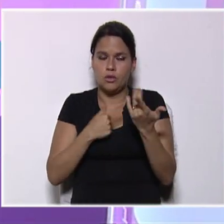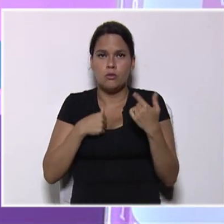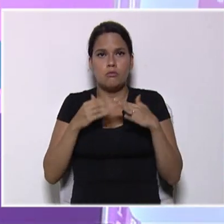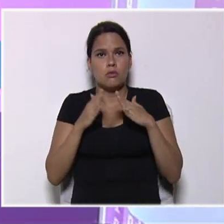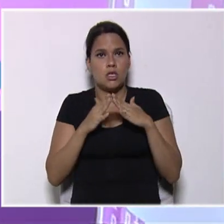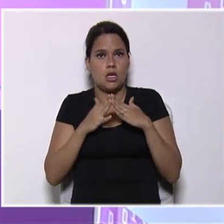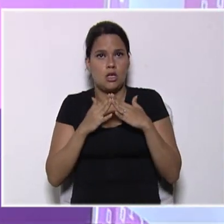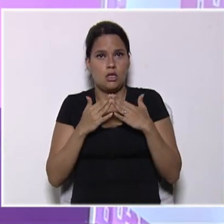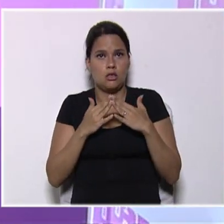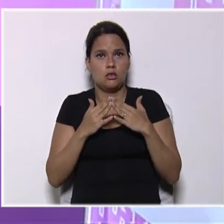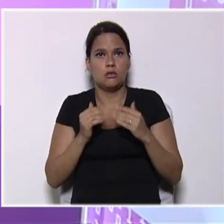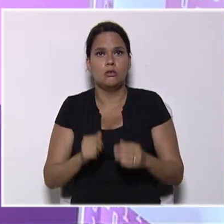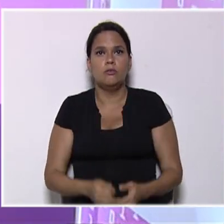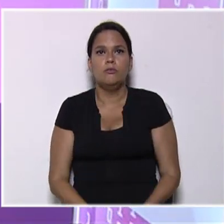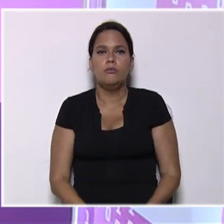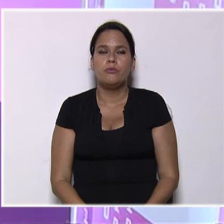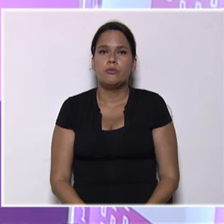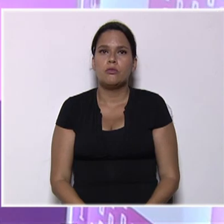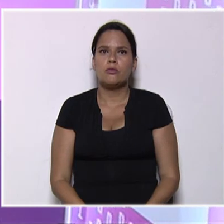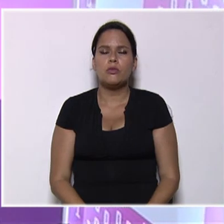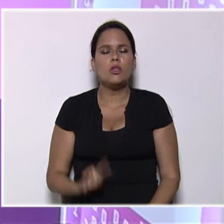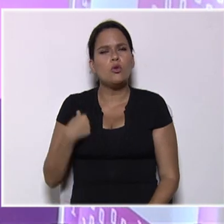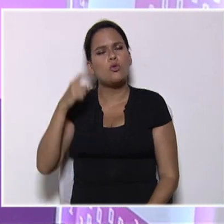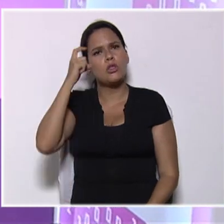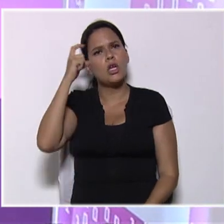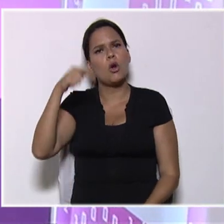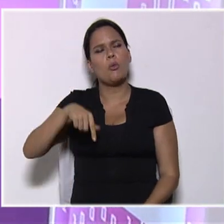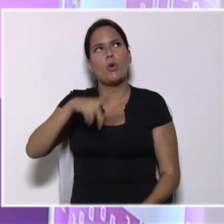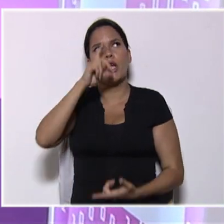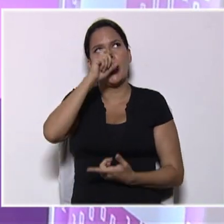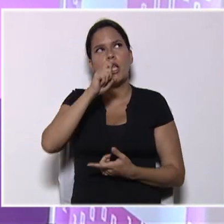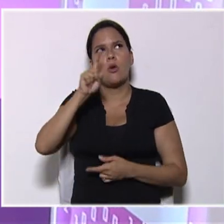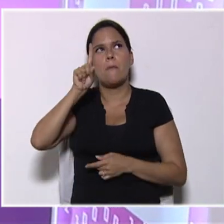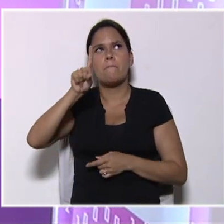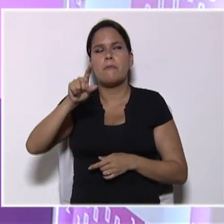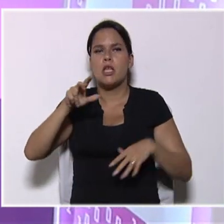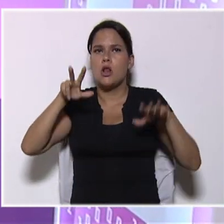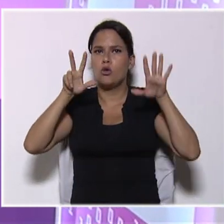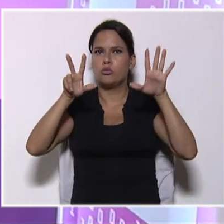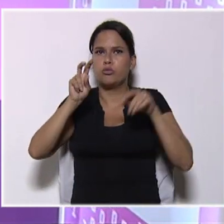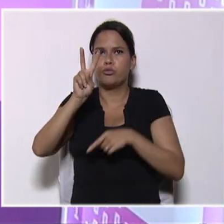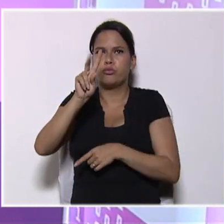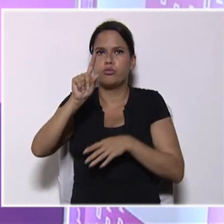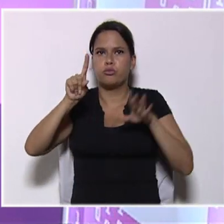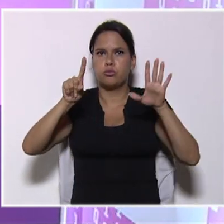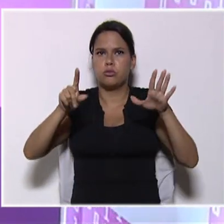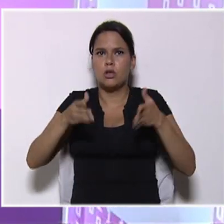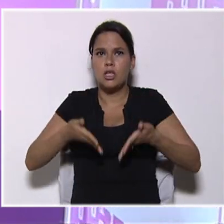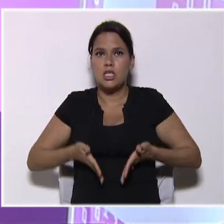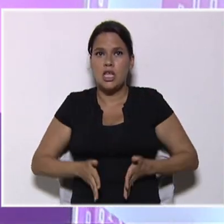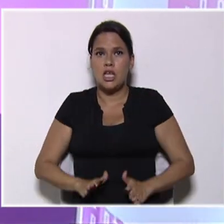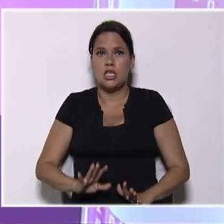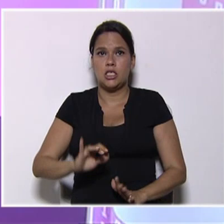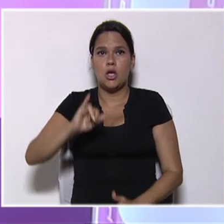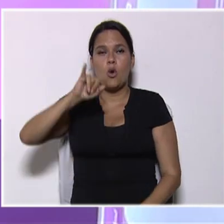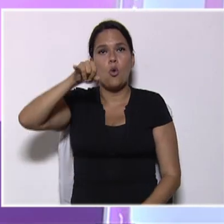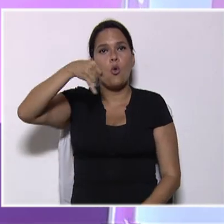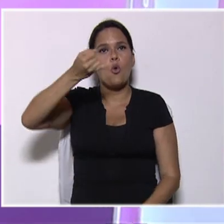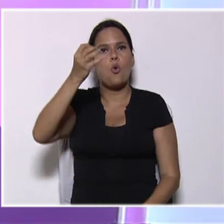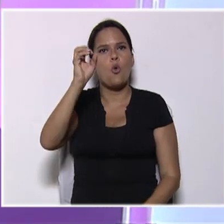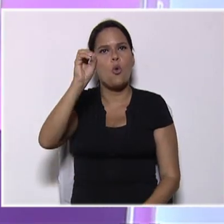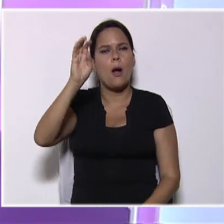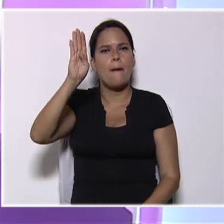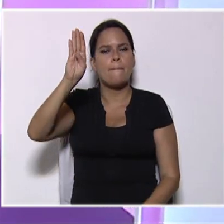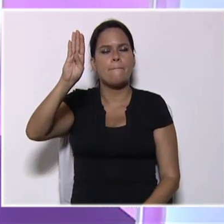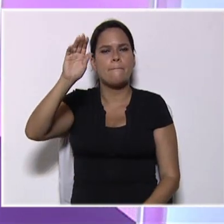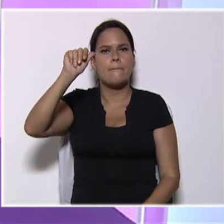excepción, y por eso quería hablarles que un día como hoy, en el año 1826, nace Juan Pablo Rojas Paul,